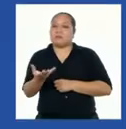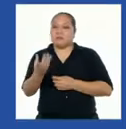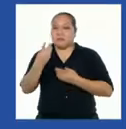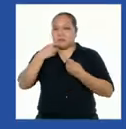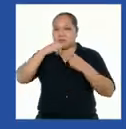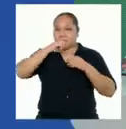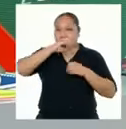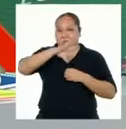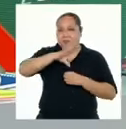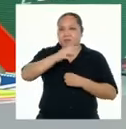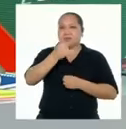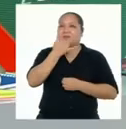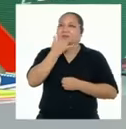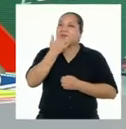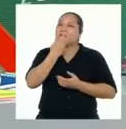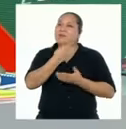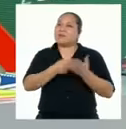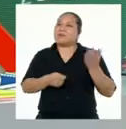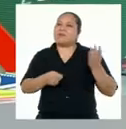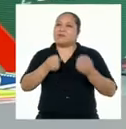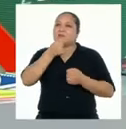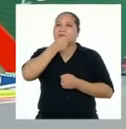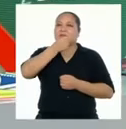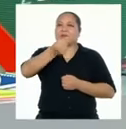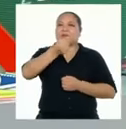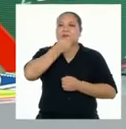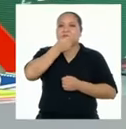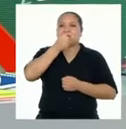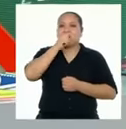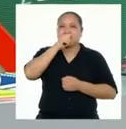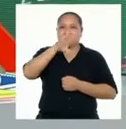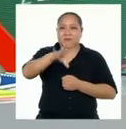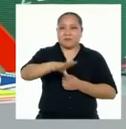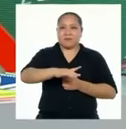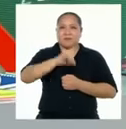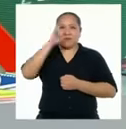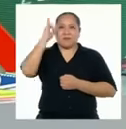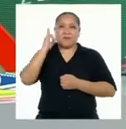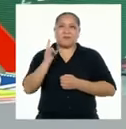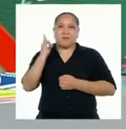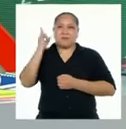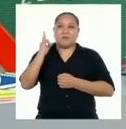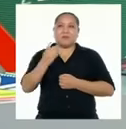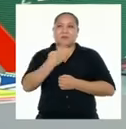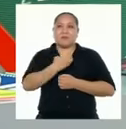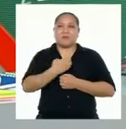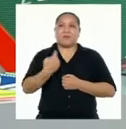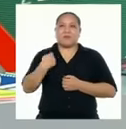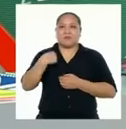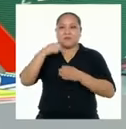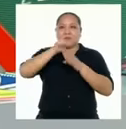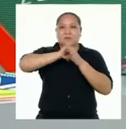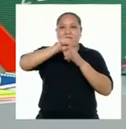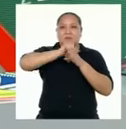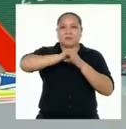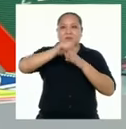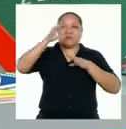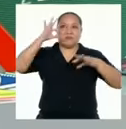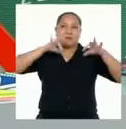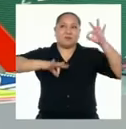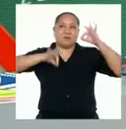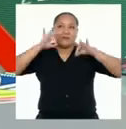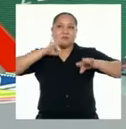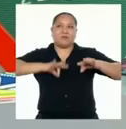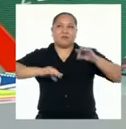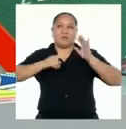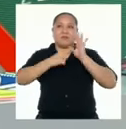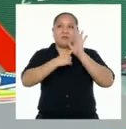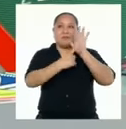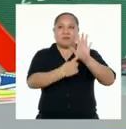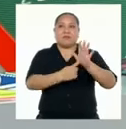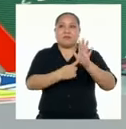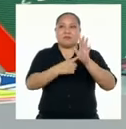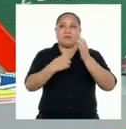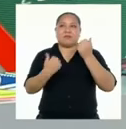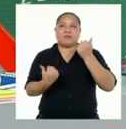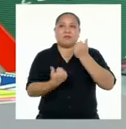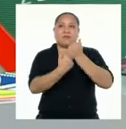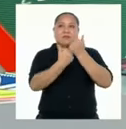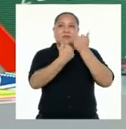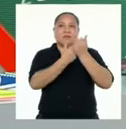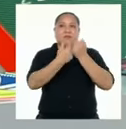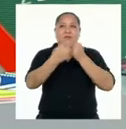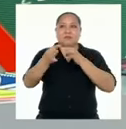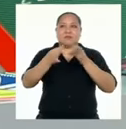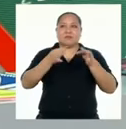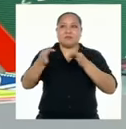anuncio. Cuando se anunció el estado de emergencia en marzo, yo estaba en pleno ensayo de una obra que iba a estrenar como asistente de